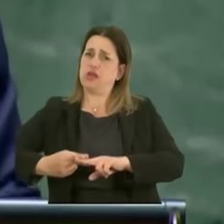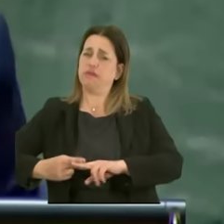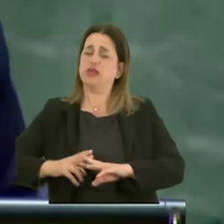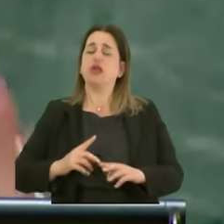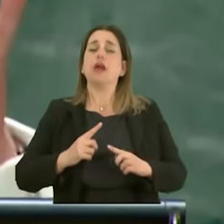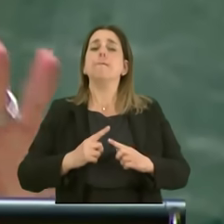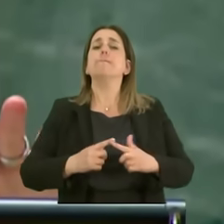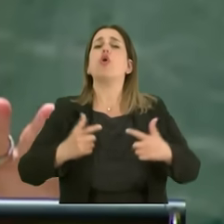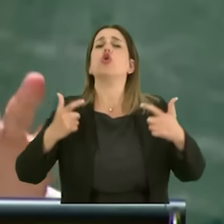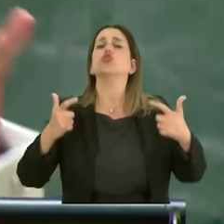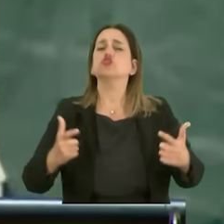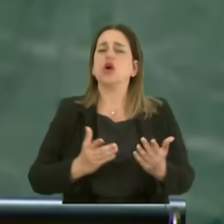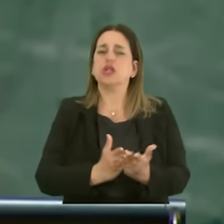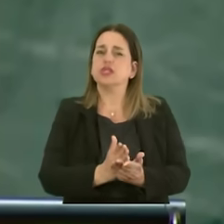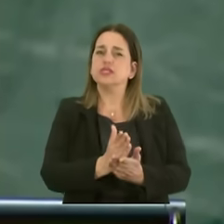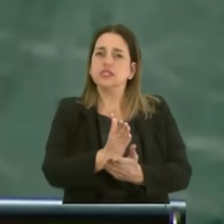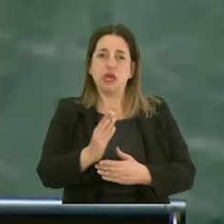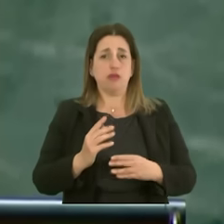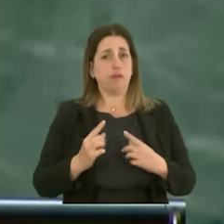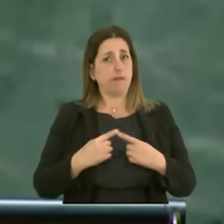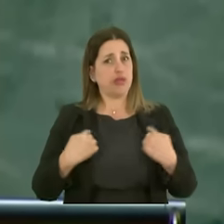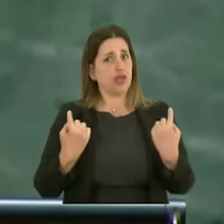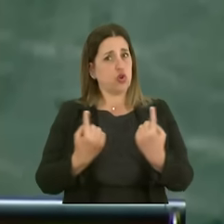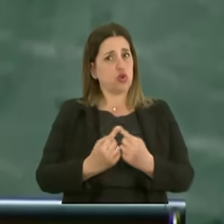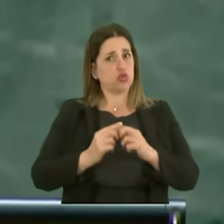por suerte siempre estuvimos